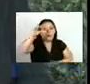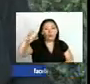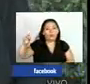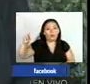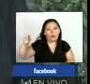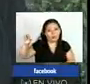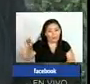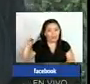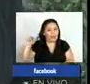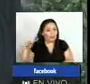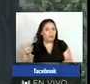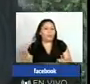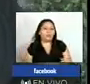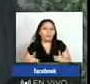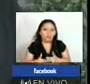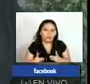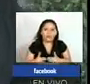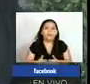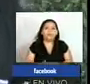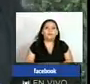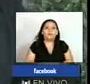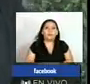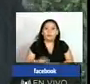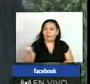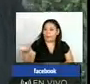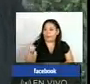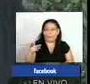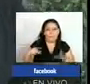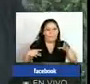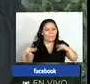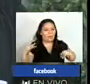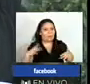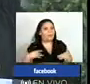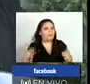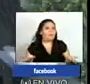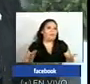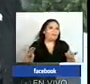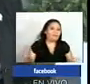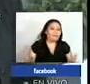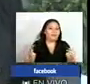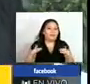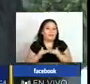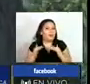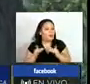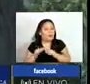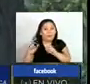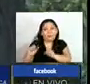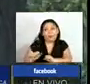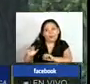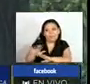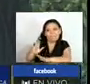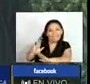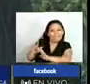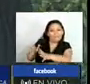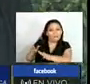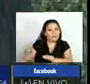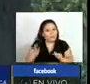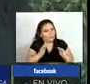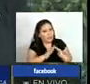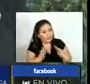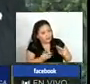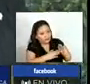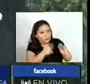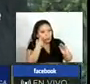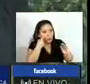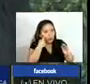auditor hemos tenido algunos contagios que también nos ha llevado a poderlos retirar y que guarden su